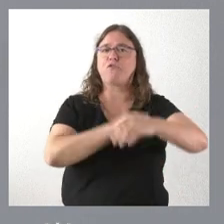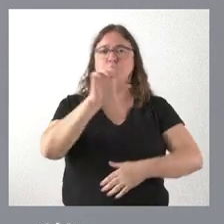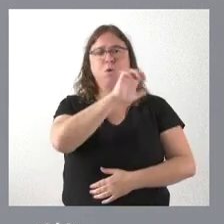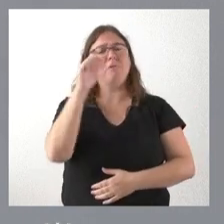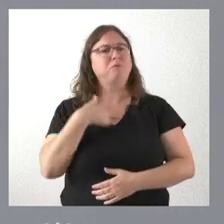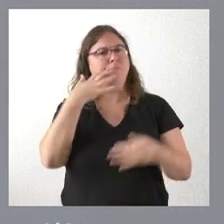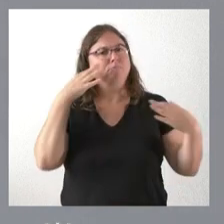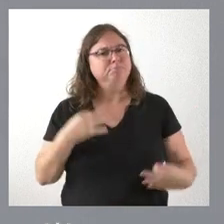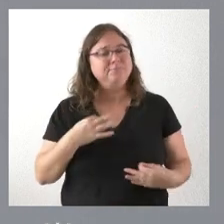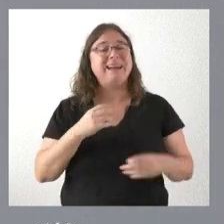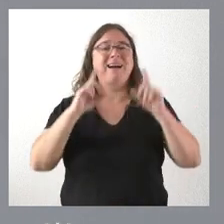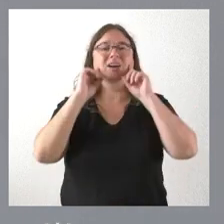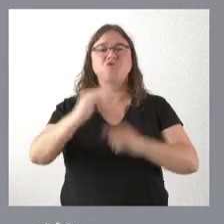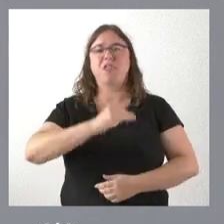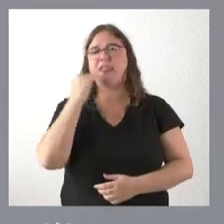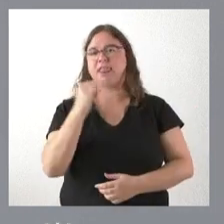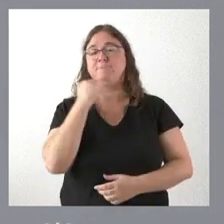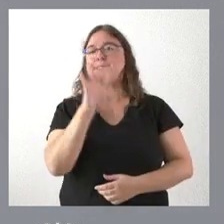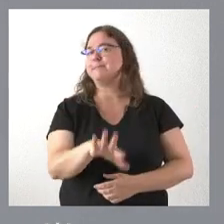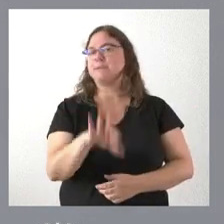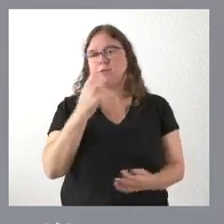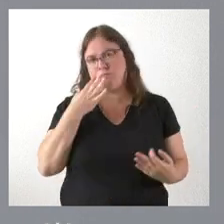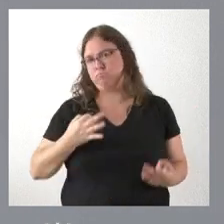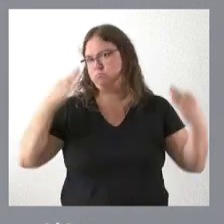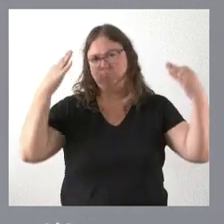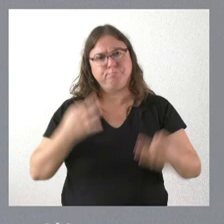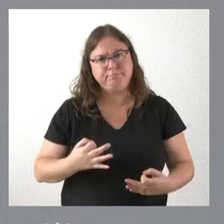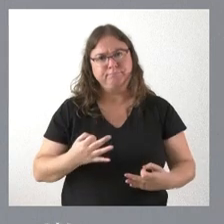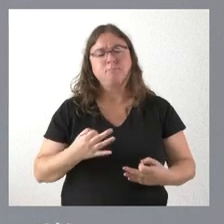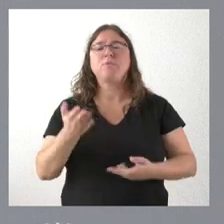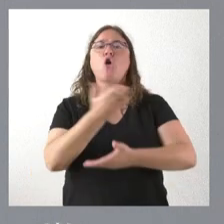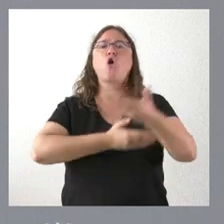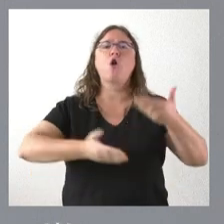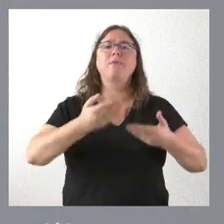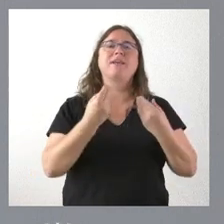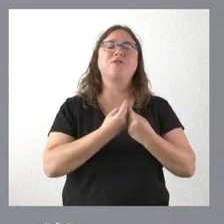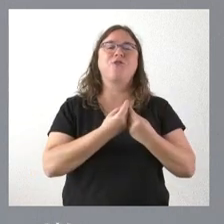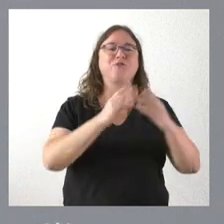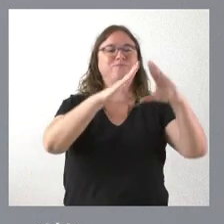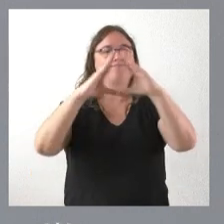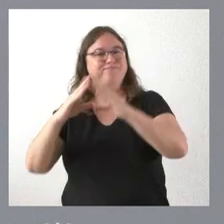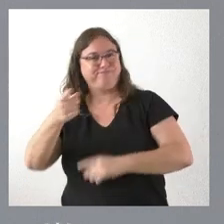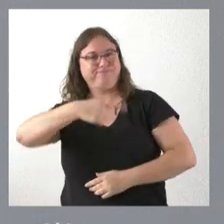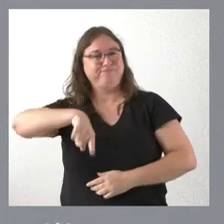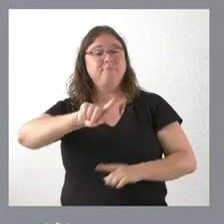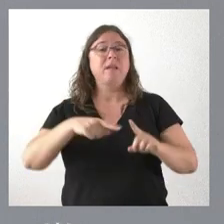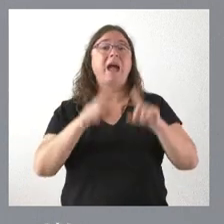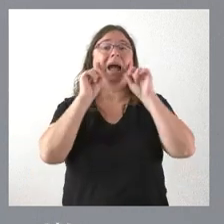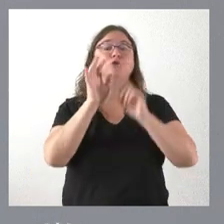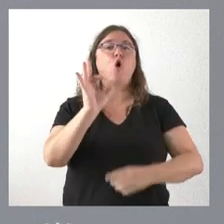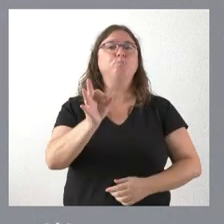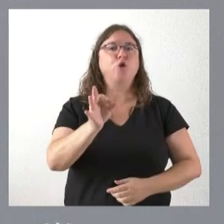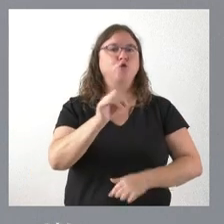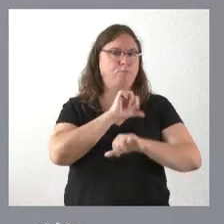creo que en el caso de Zamora es una decisión ya cierta y tomada en colaboración con las diócesis en el caso de oporto